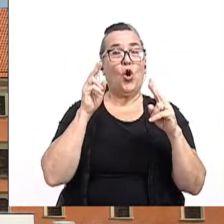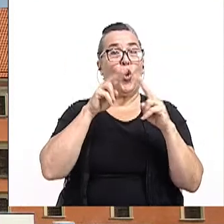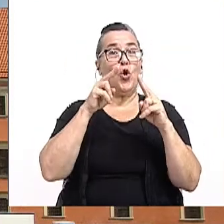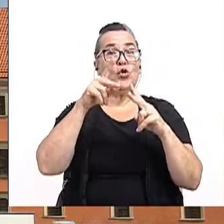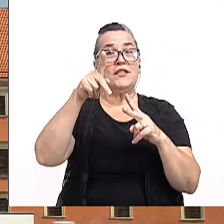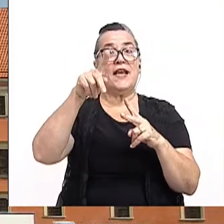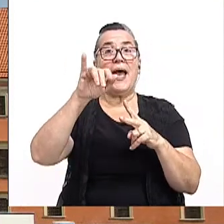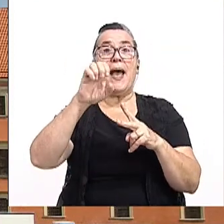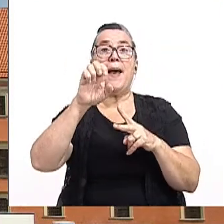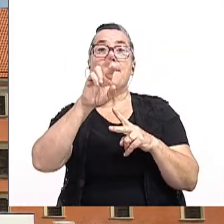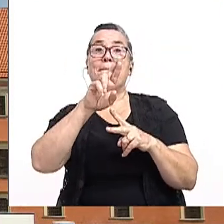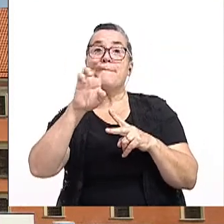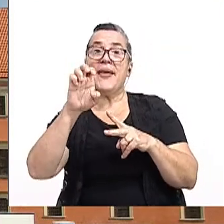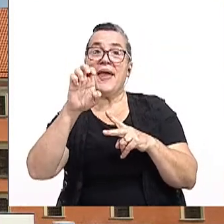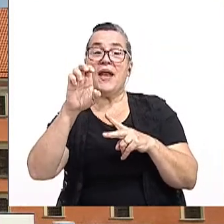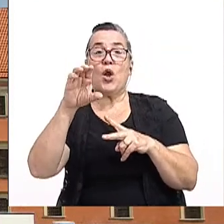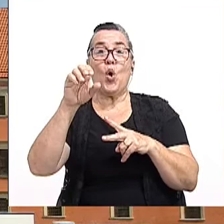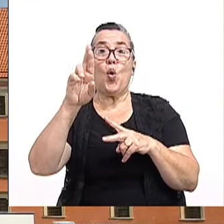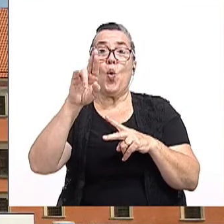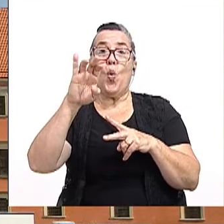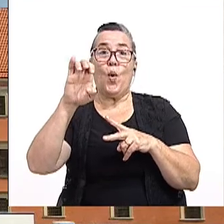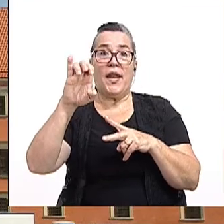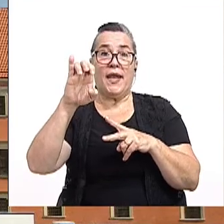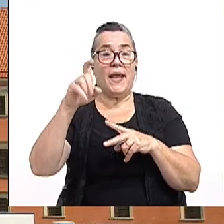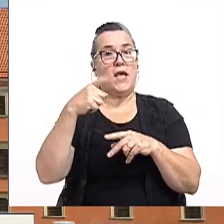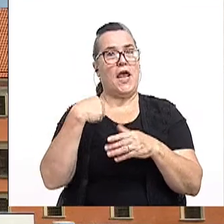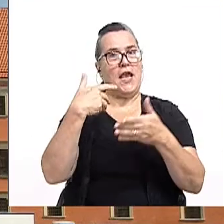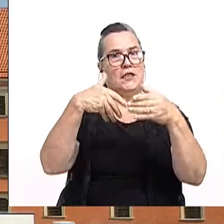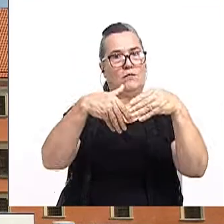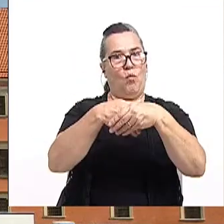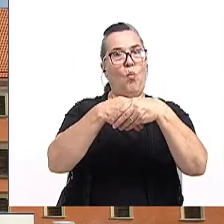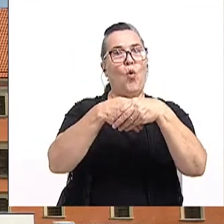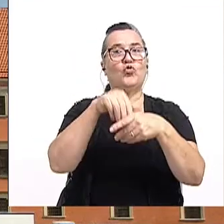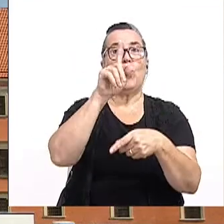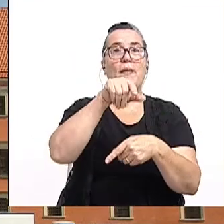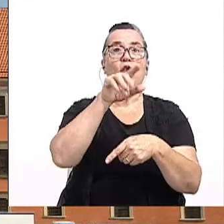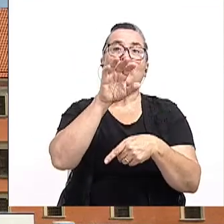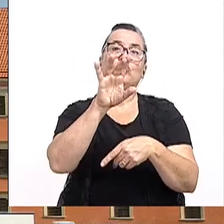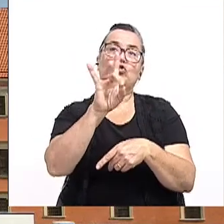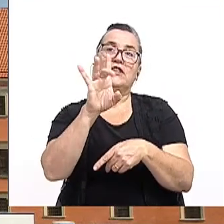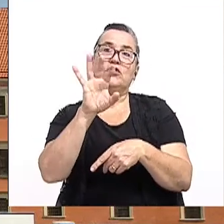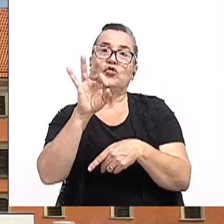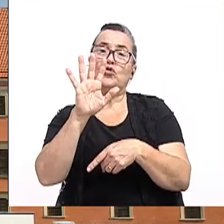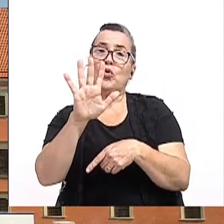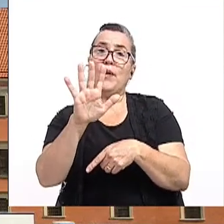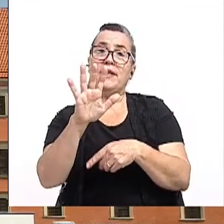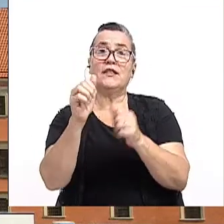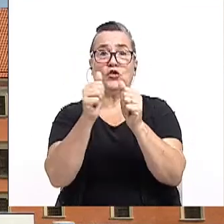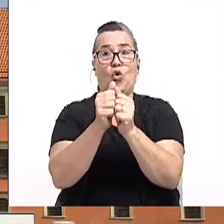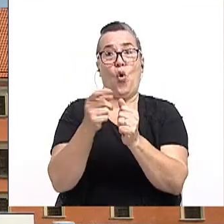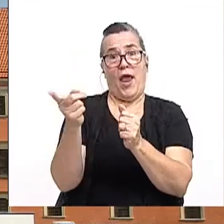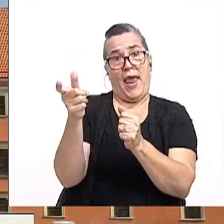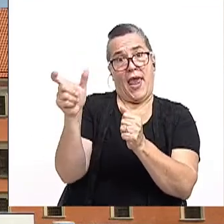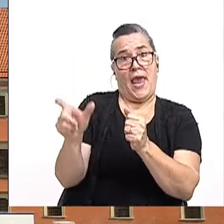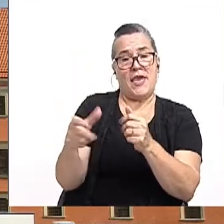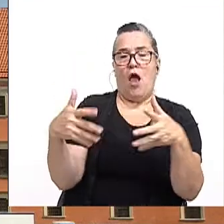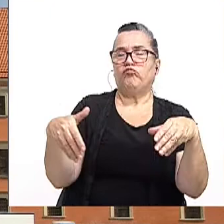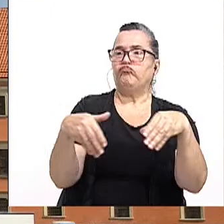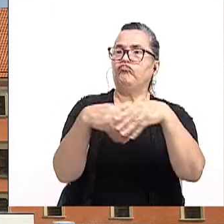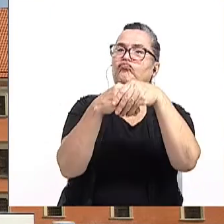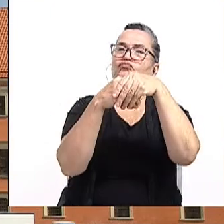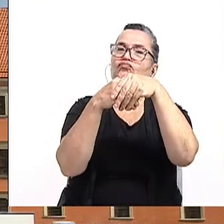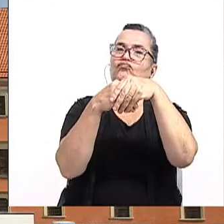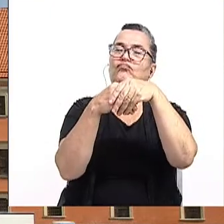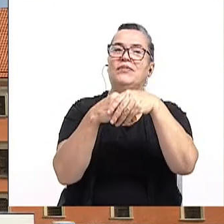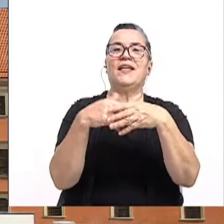Curie y fue así como su esposo en el año 1895, junto con ella, se casaron, y